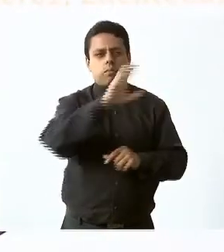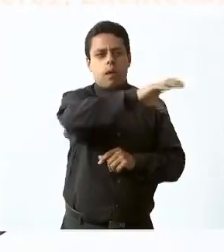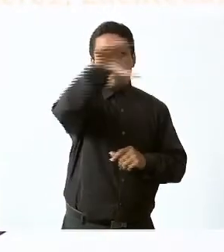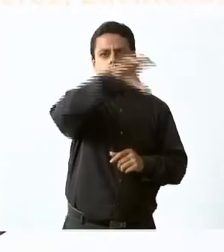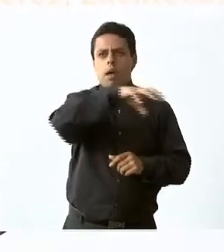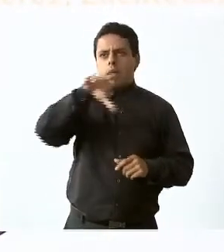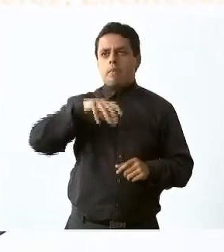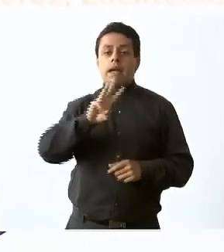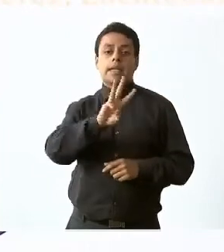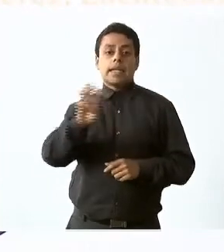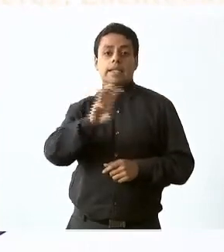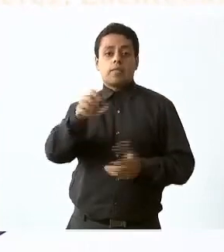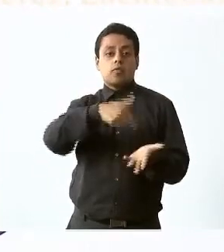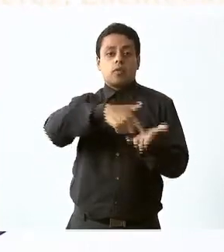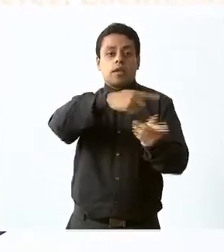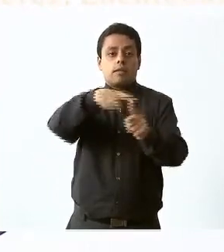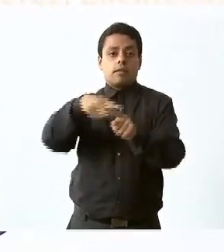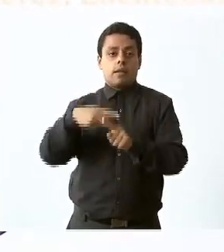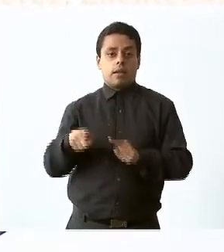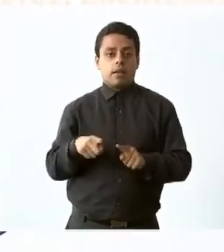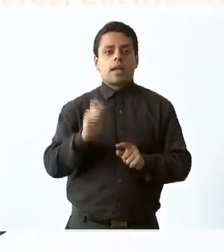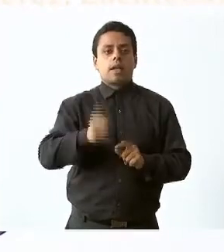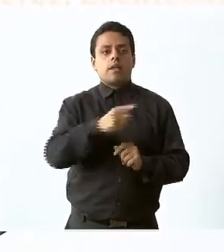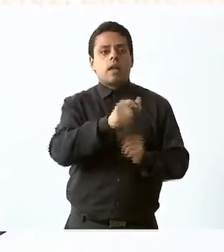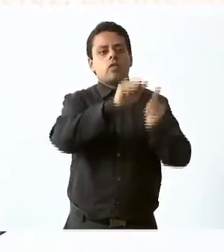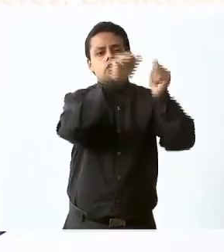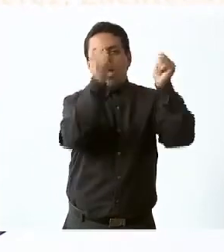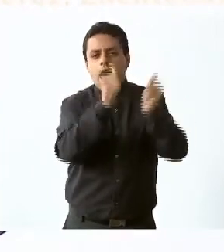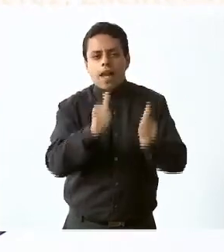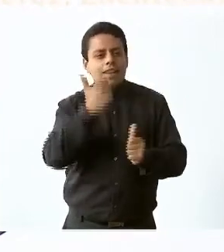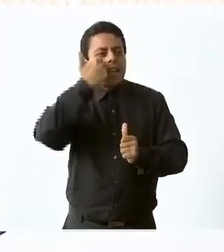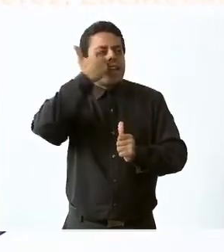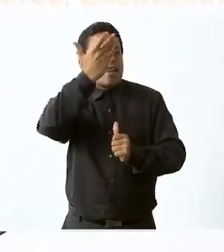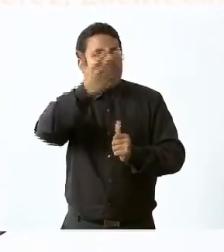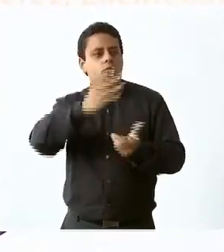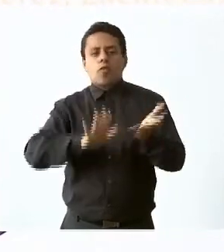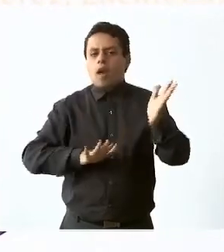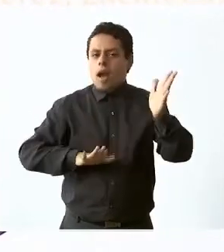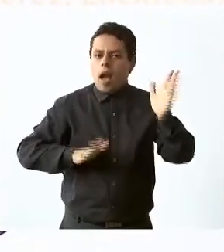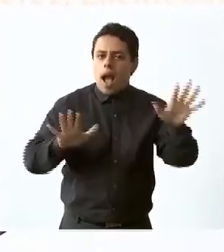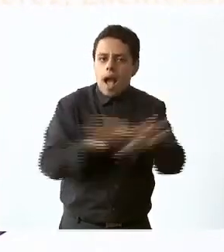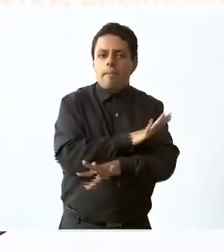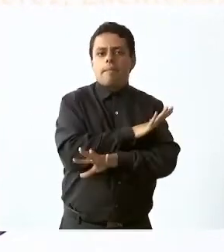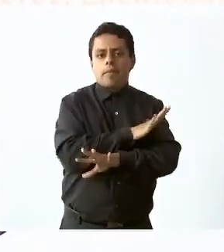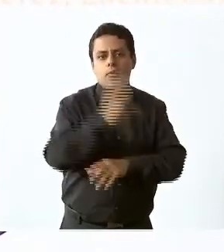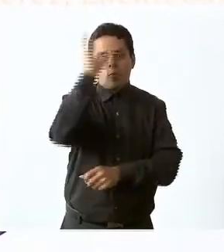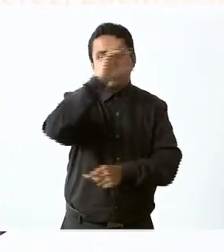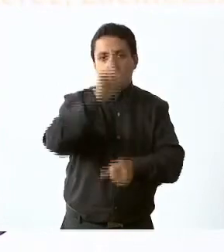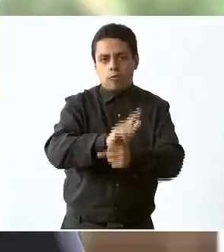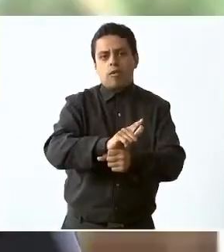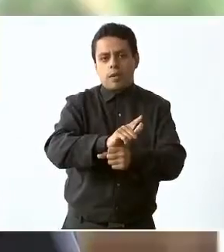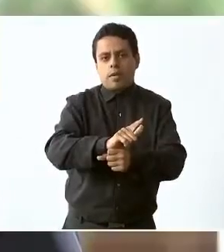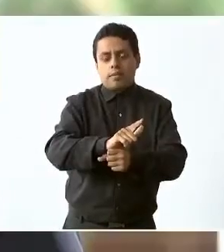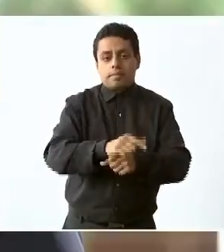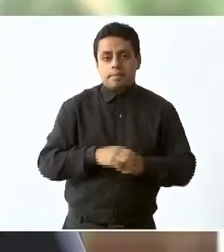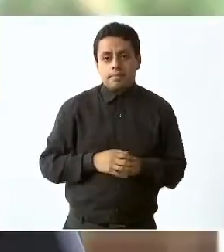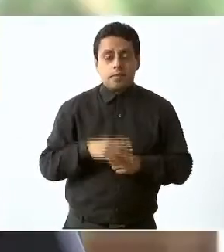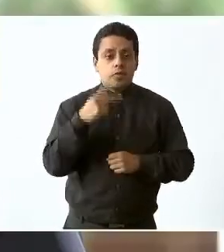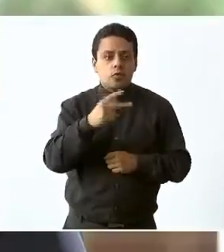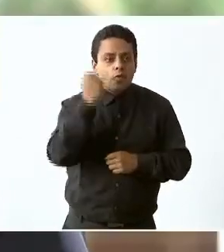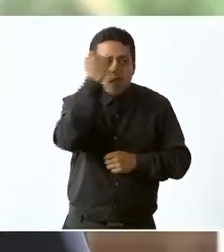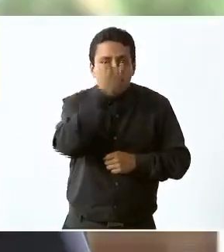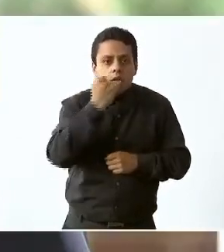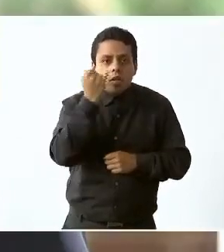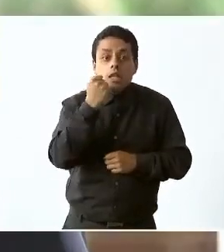de México hay una nueva generación de niños artistas que están revolucionando la vida cultural de México, en sus propias lenguas,